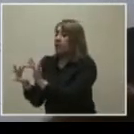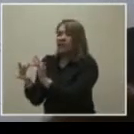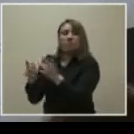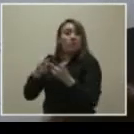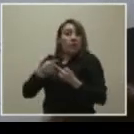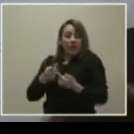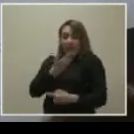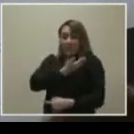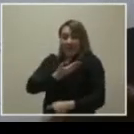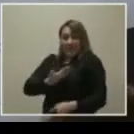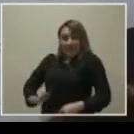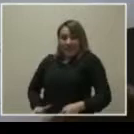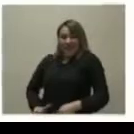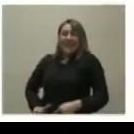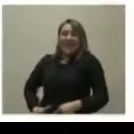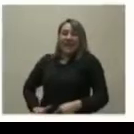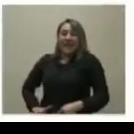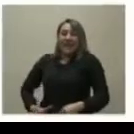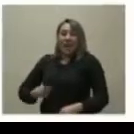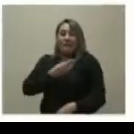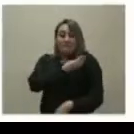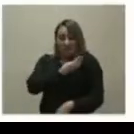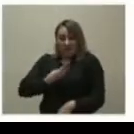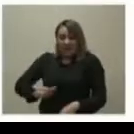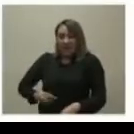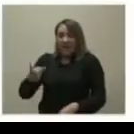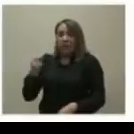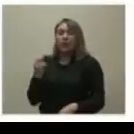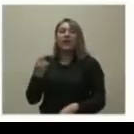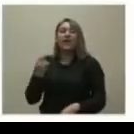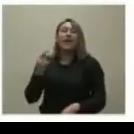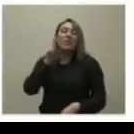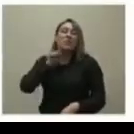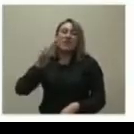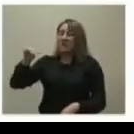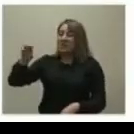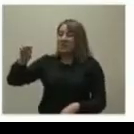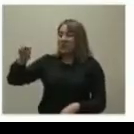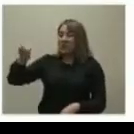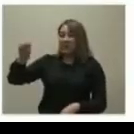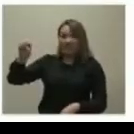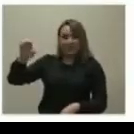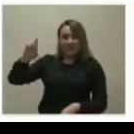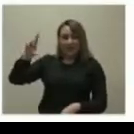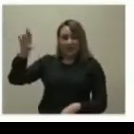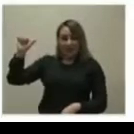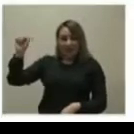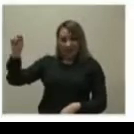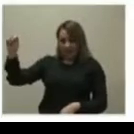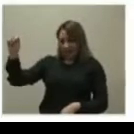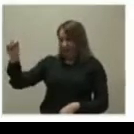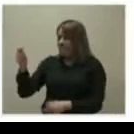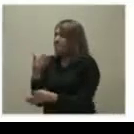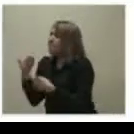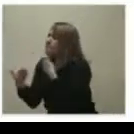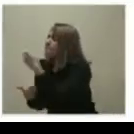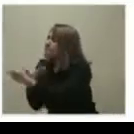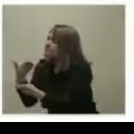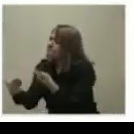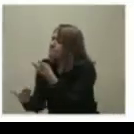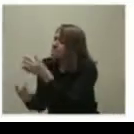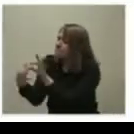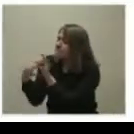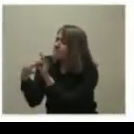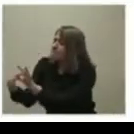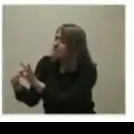presidenta municipal de Tijuana, Montserrat Caballero, para que trabajemos juntas, facilitando los procesos de